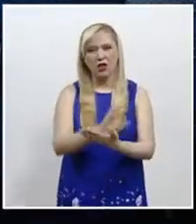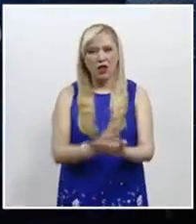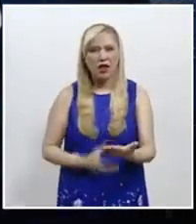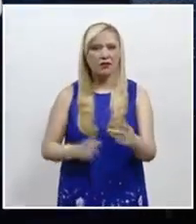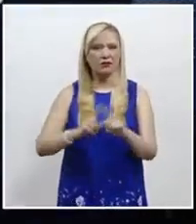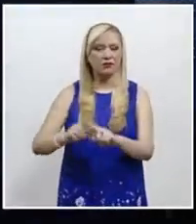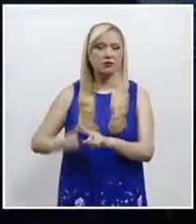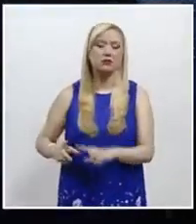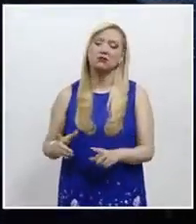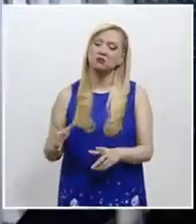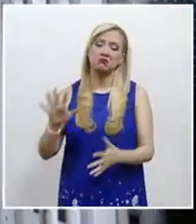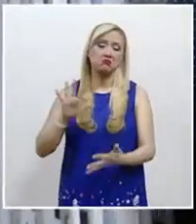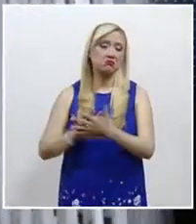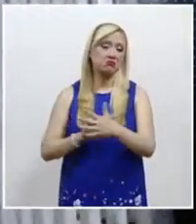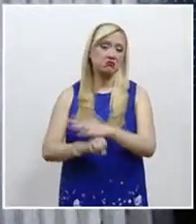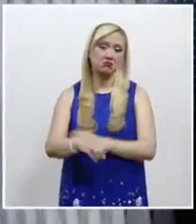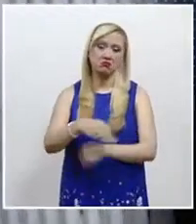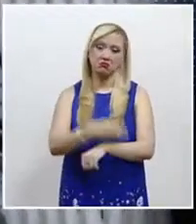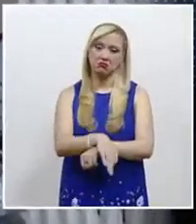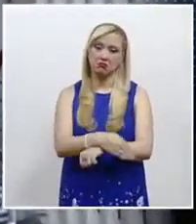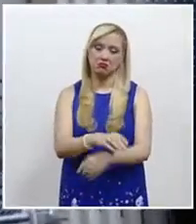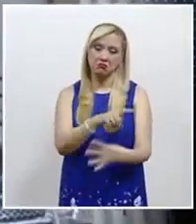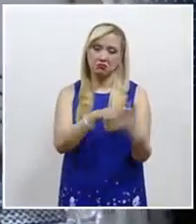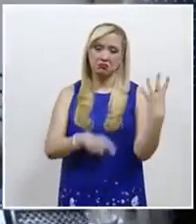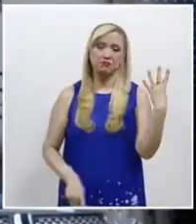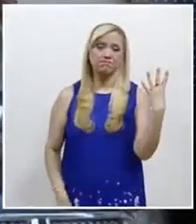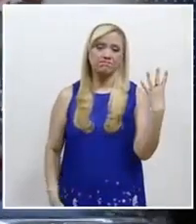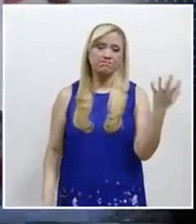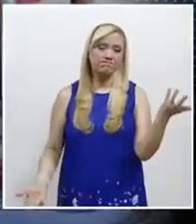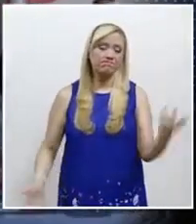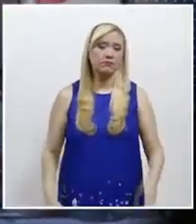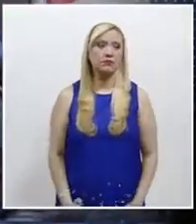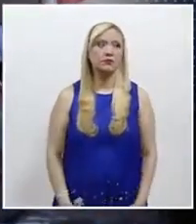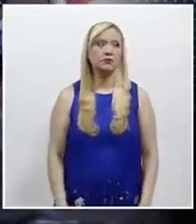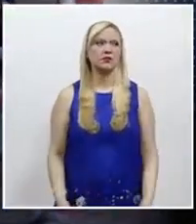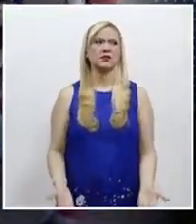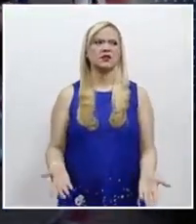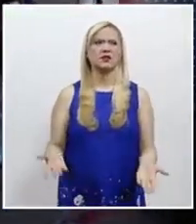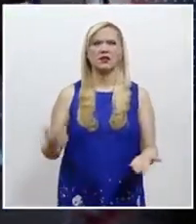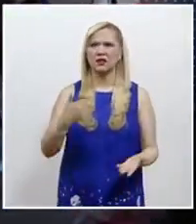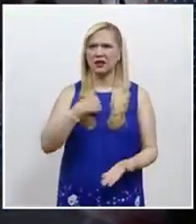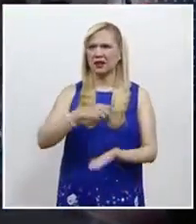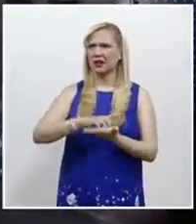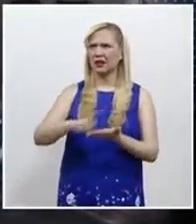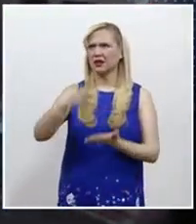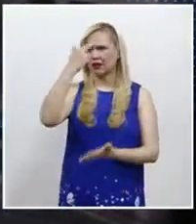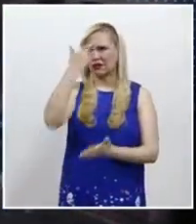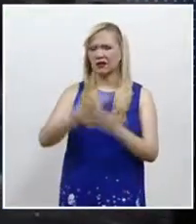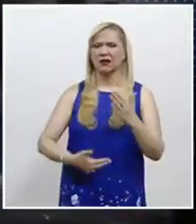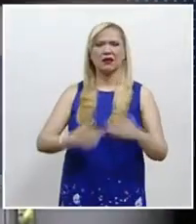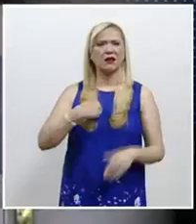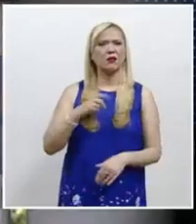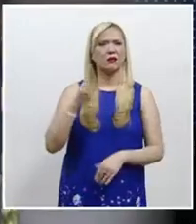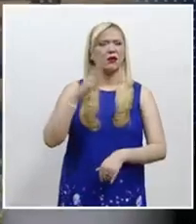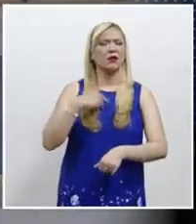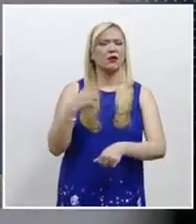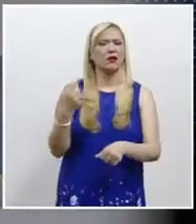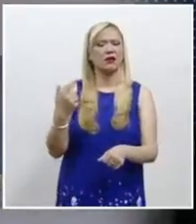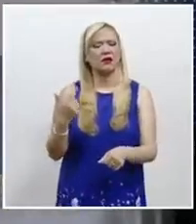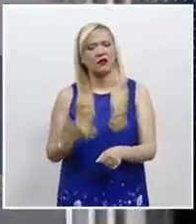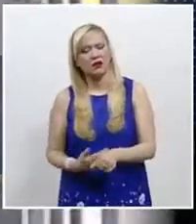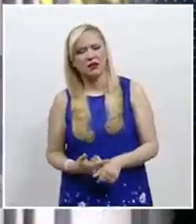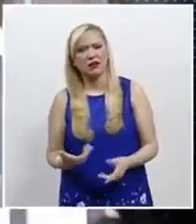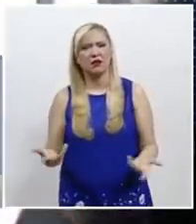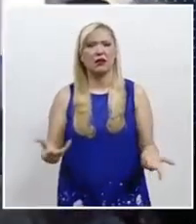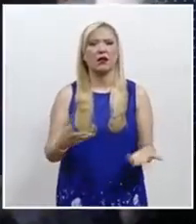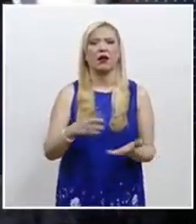oficiosa. Por representar un acto de estigmatización y una restricción a sus derechos civiles por su condición de salud, la Comisión Nacional de